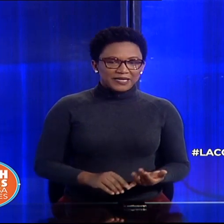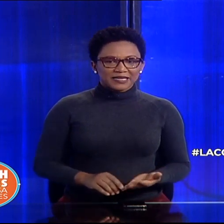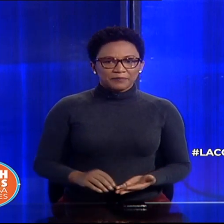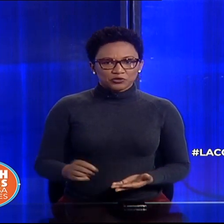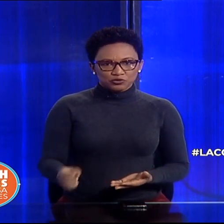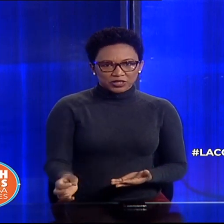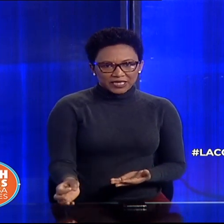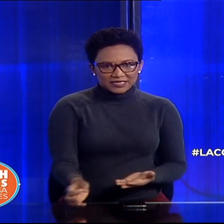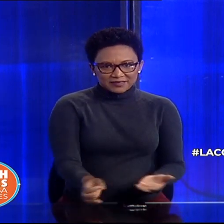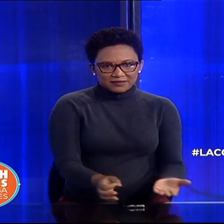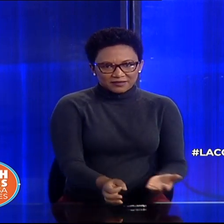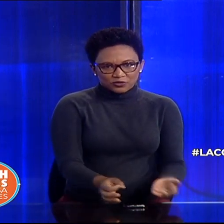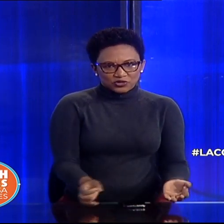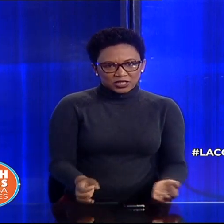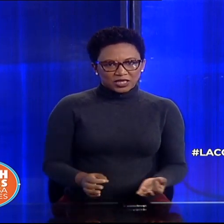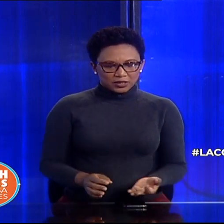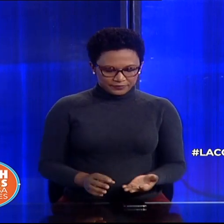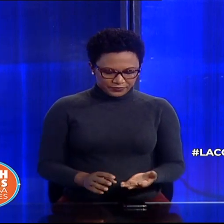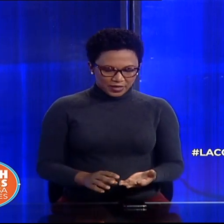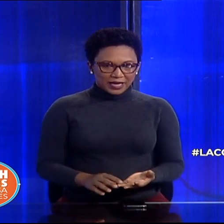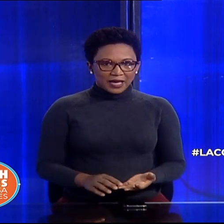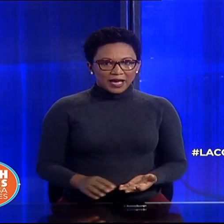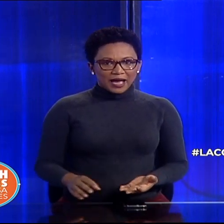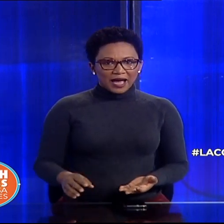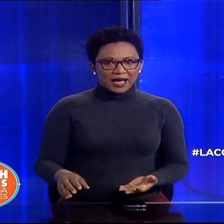al PRD por sus tres cositín,